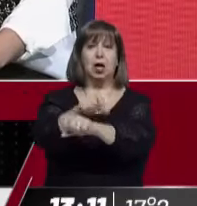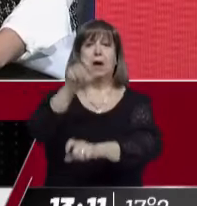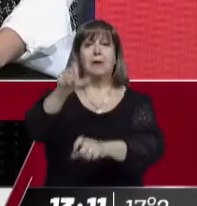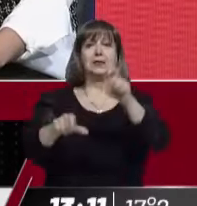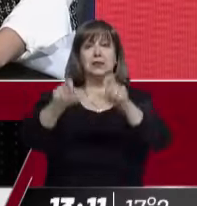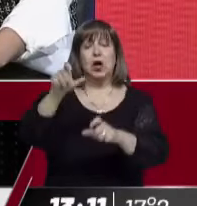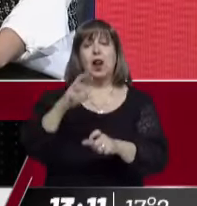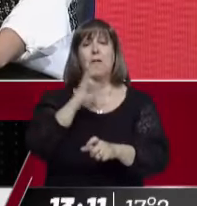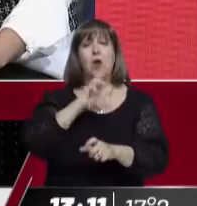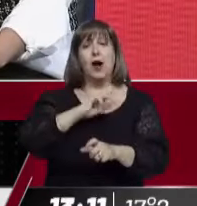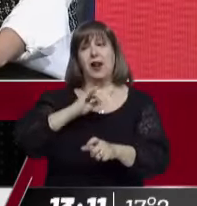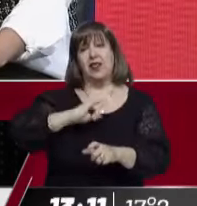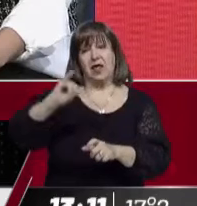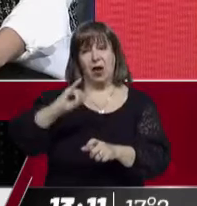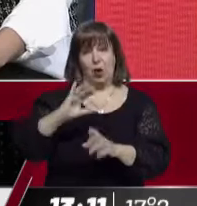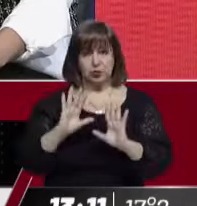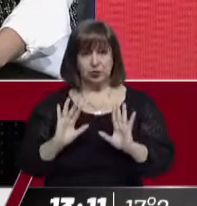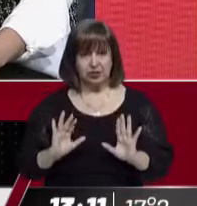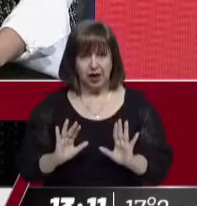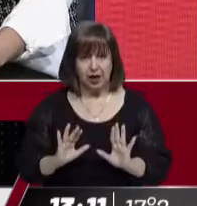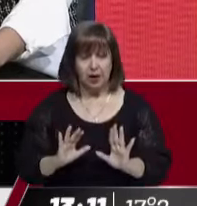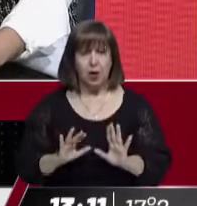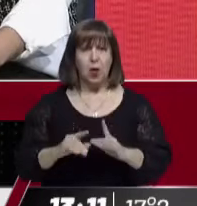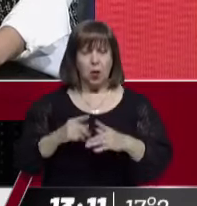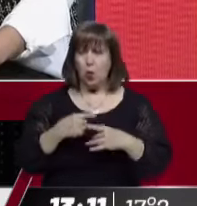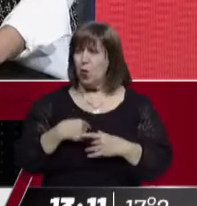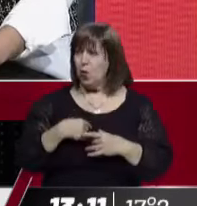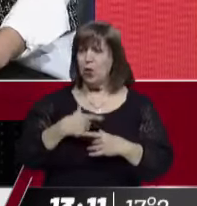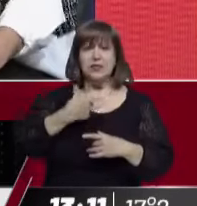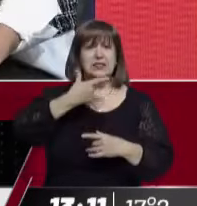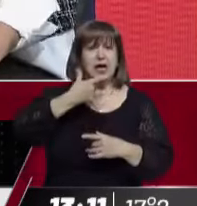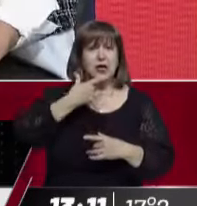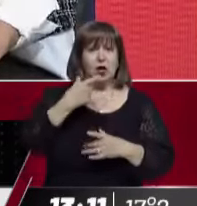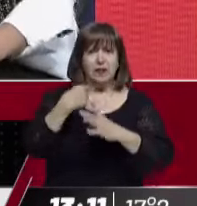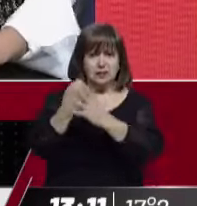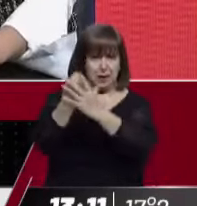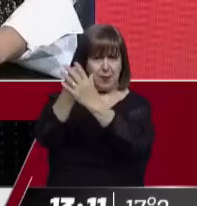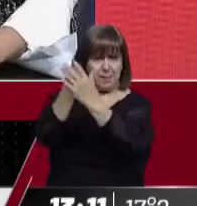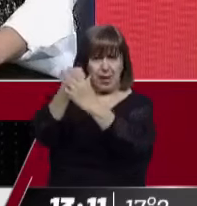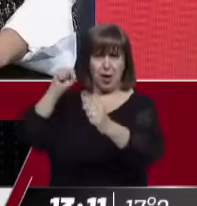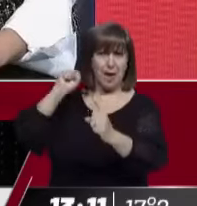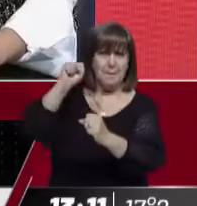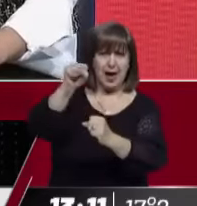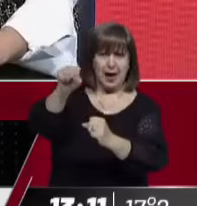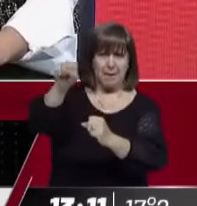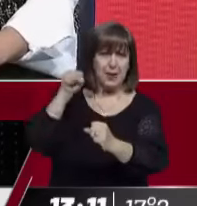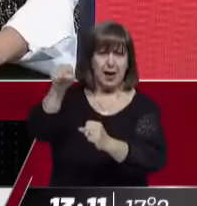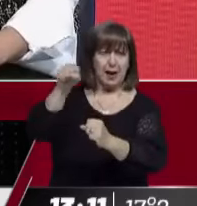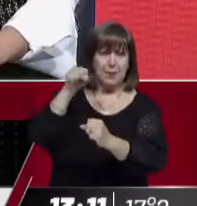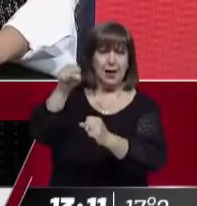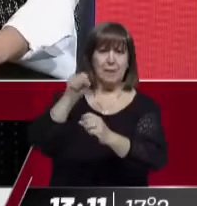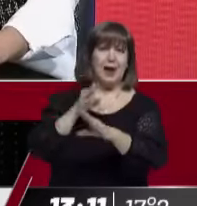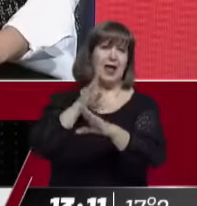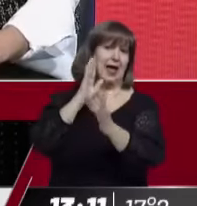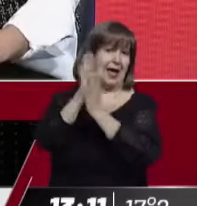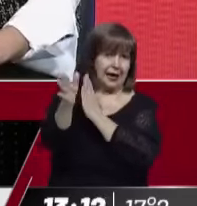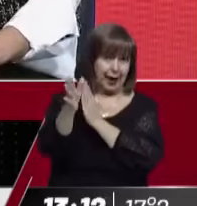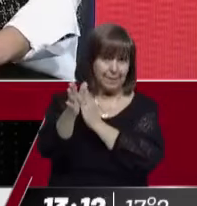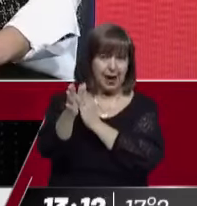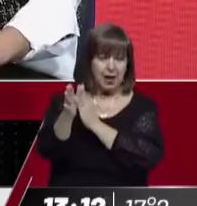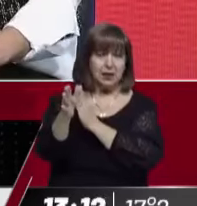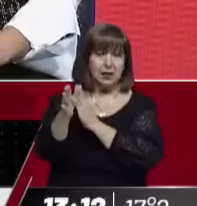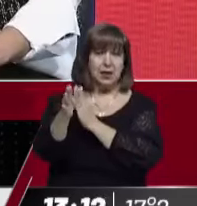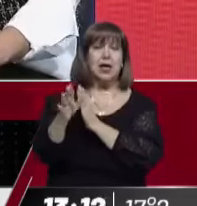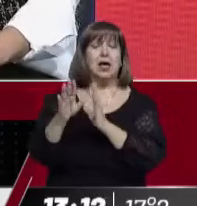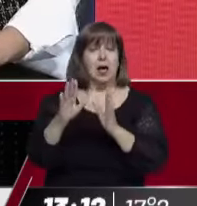realizar la denuncia correctamente, que ya fue realizada. Golpeaba con todo la puerta de adelante con la mano para tratar de romper el vidrio y lograr escapar, cosa que no